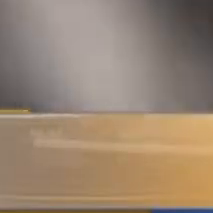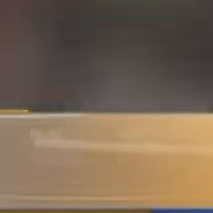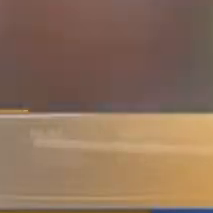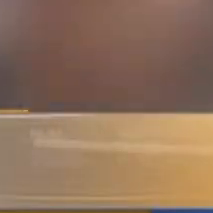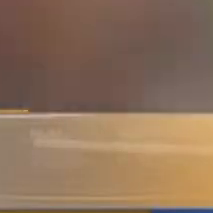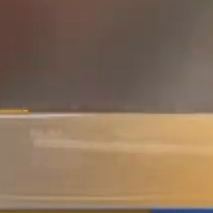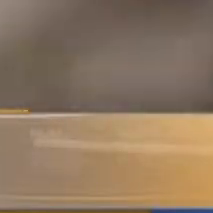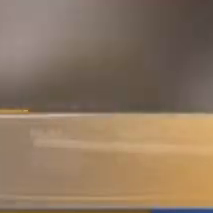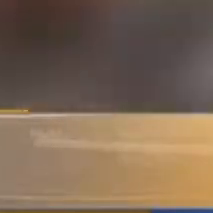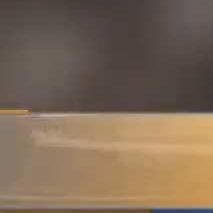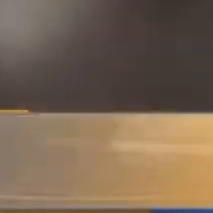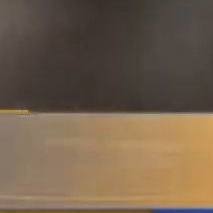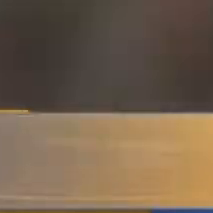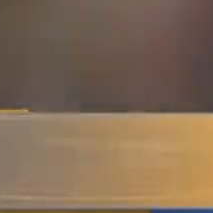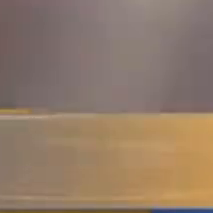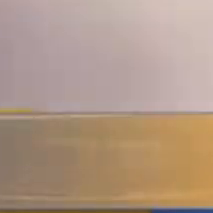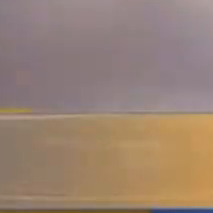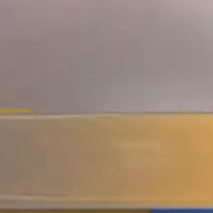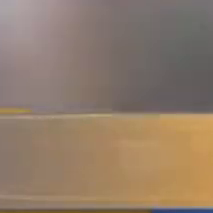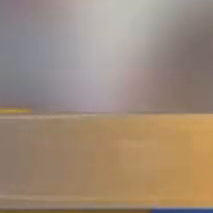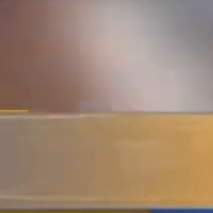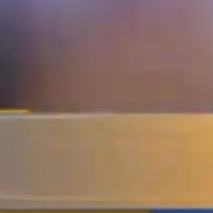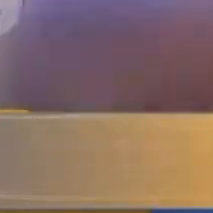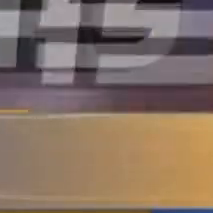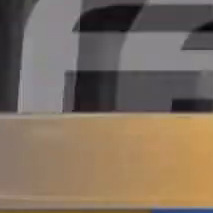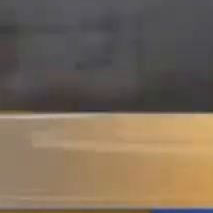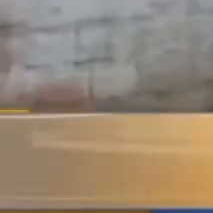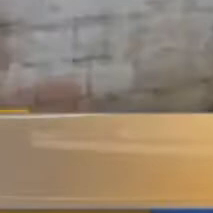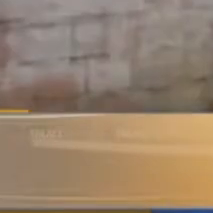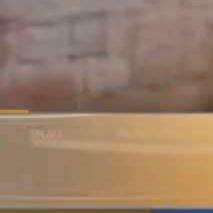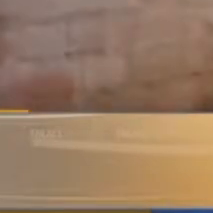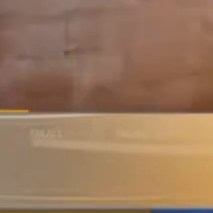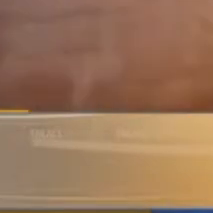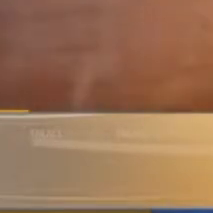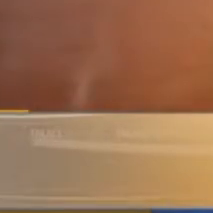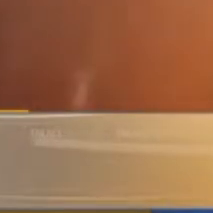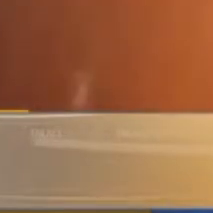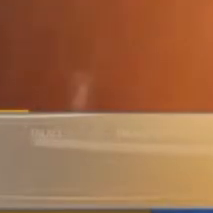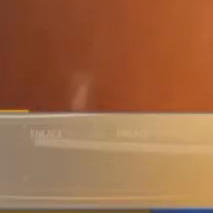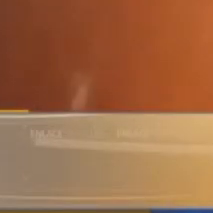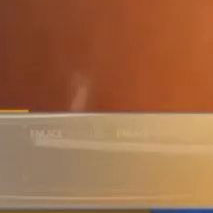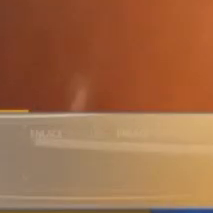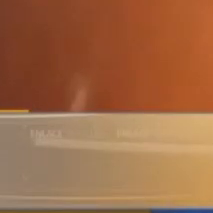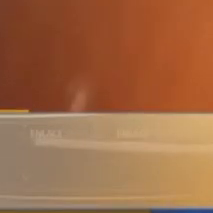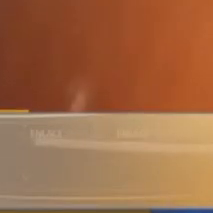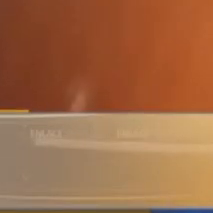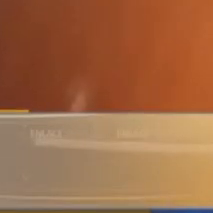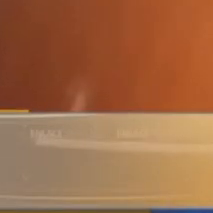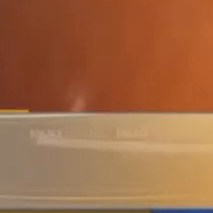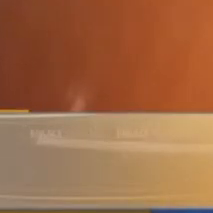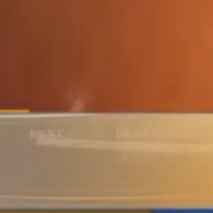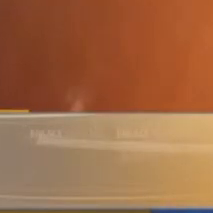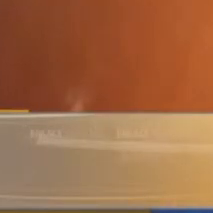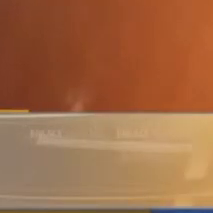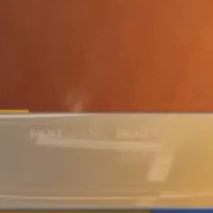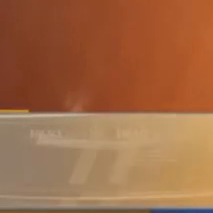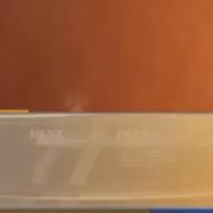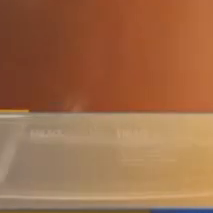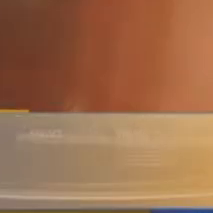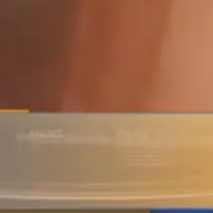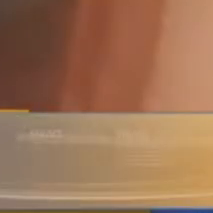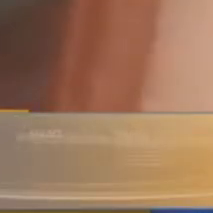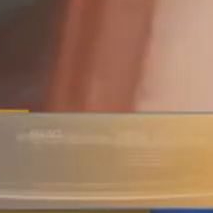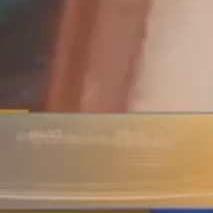Bolívar. Las autoridades se pronunciaron frente a este hecho. Varios kilos de pólvora fueron incautados y destruidos en operativos adelantados